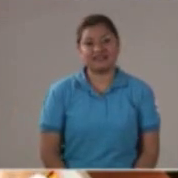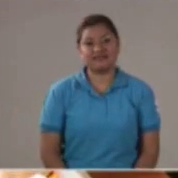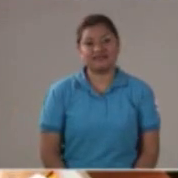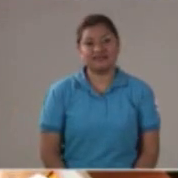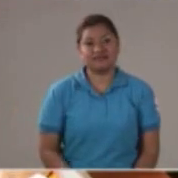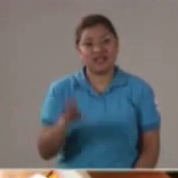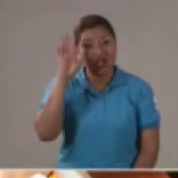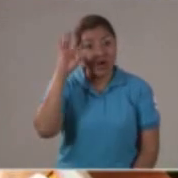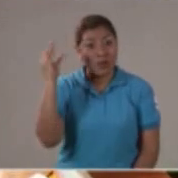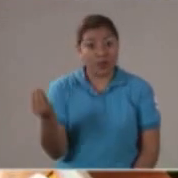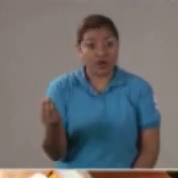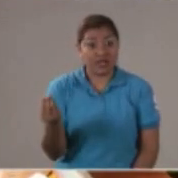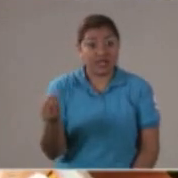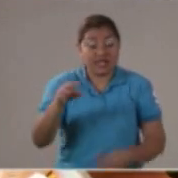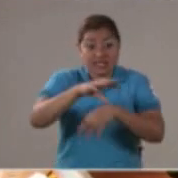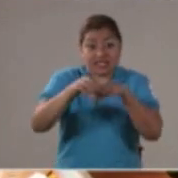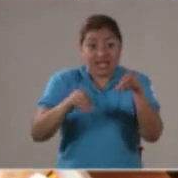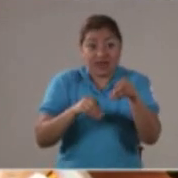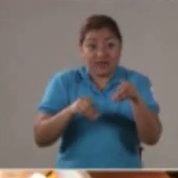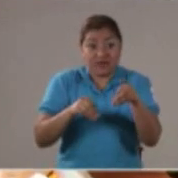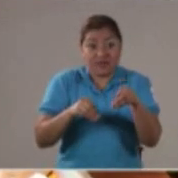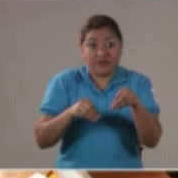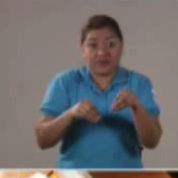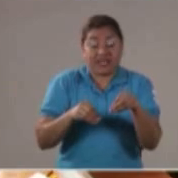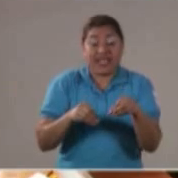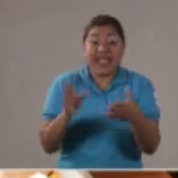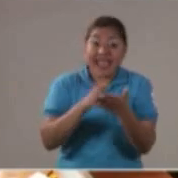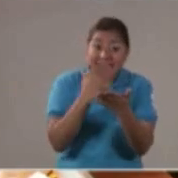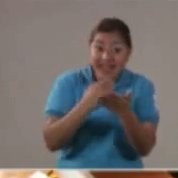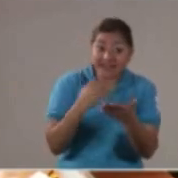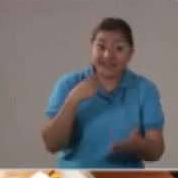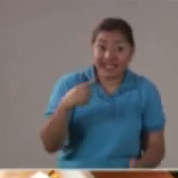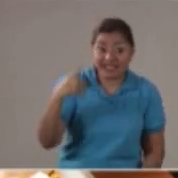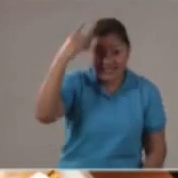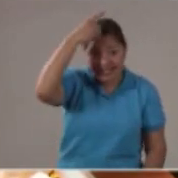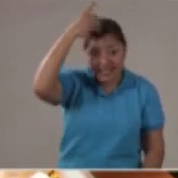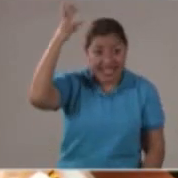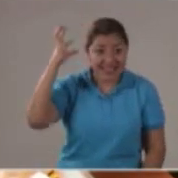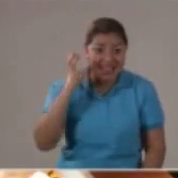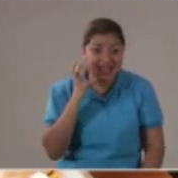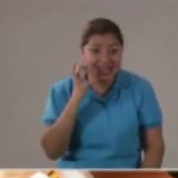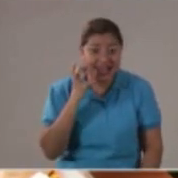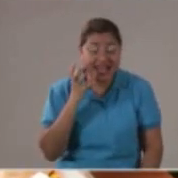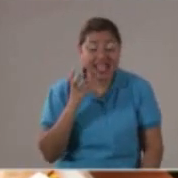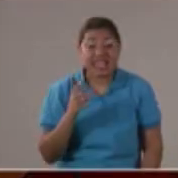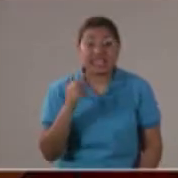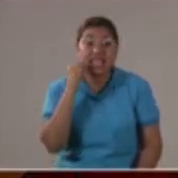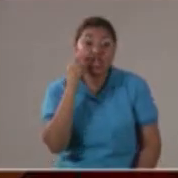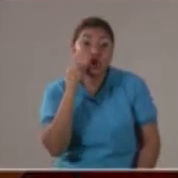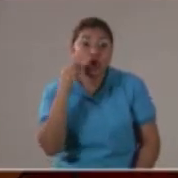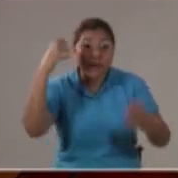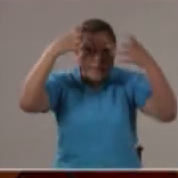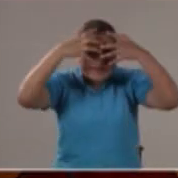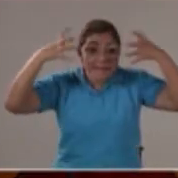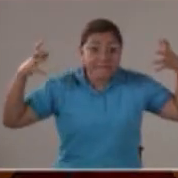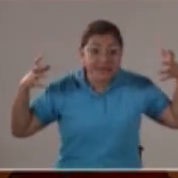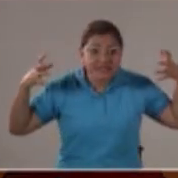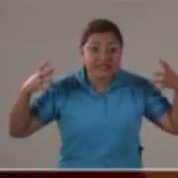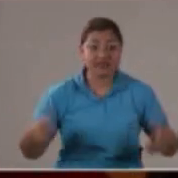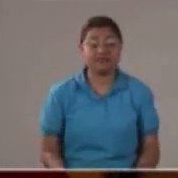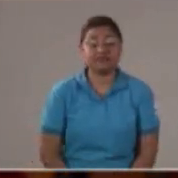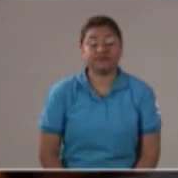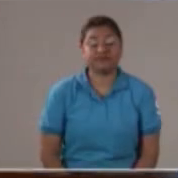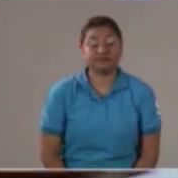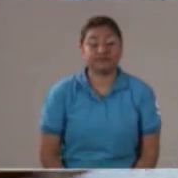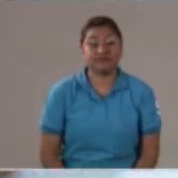Porque se convirtió en bestia. Es que en Daniel hay un hombre bestia y una bestia hombre. Ojo con eso, pero ese no es el